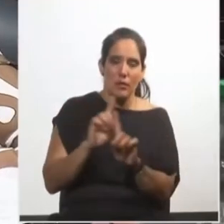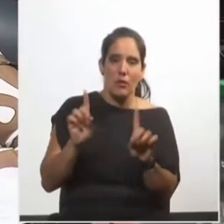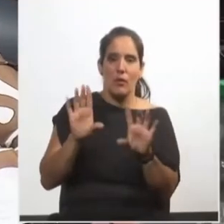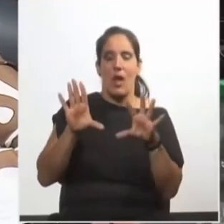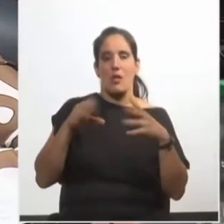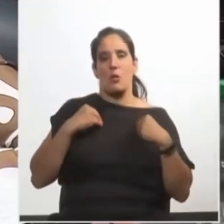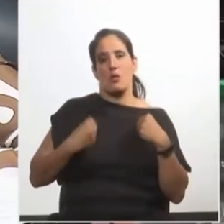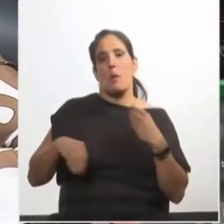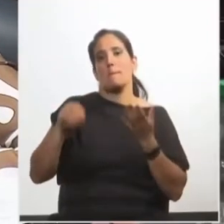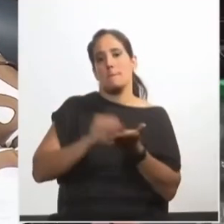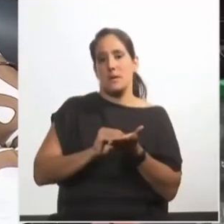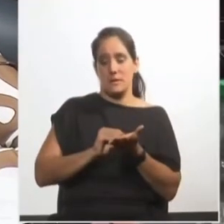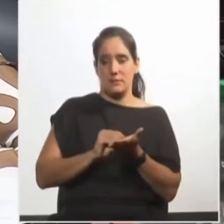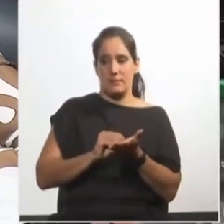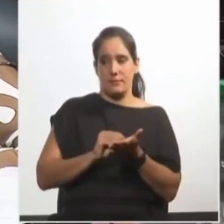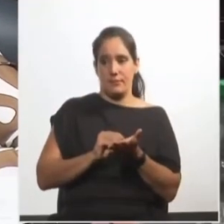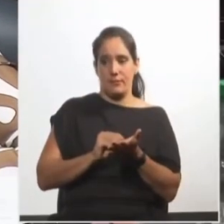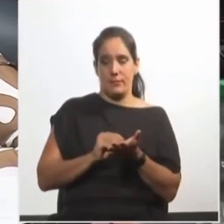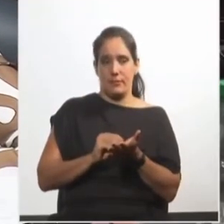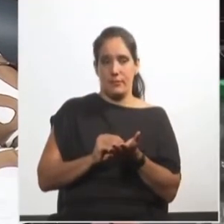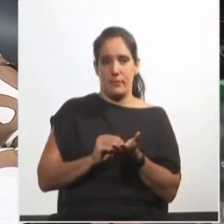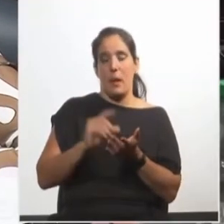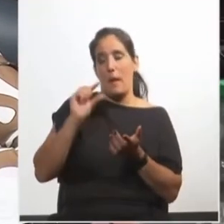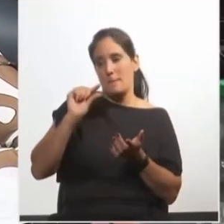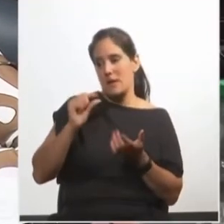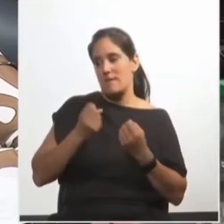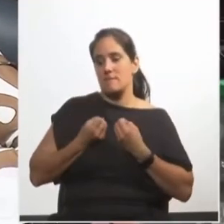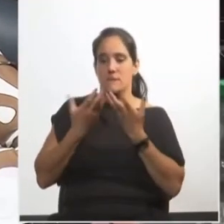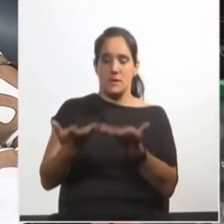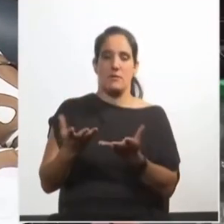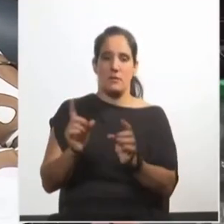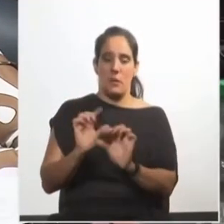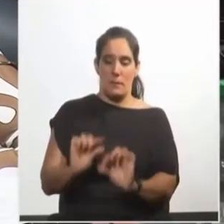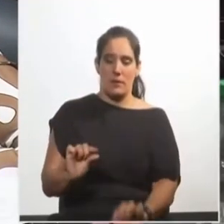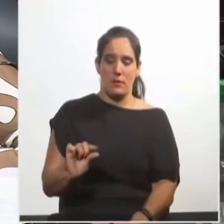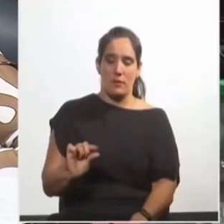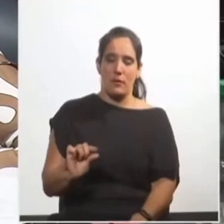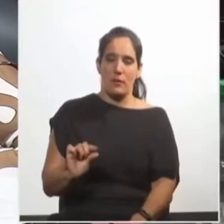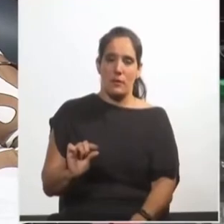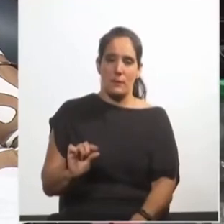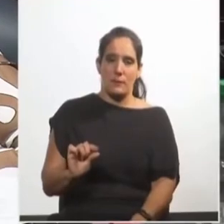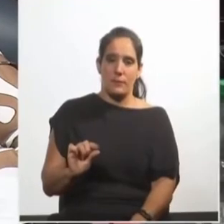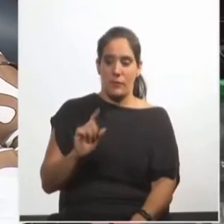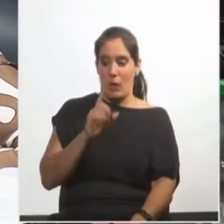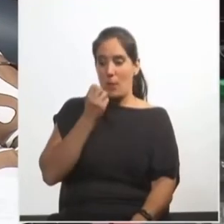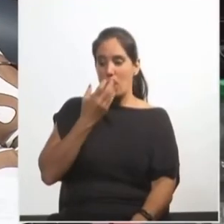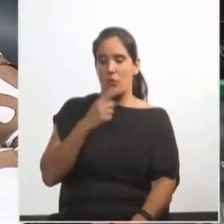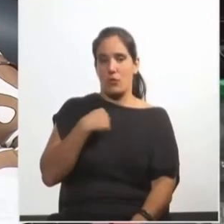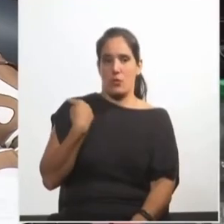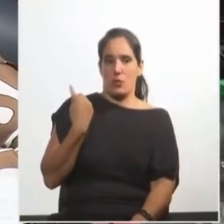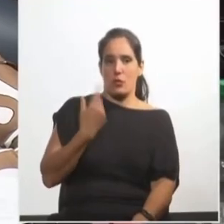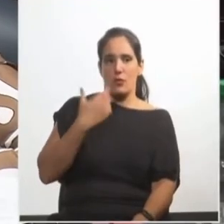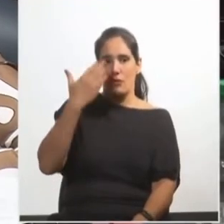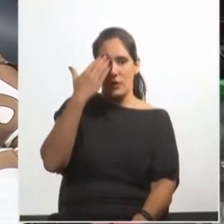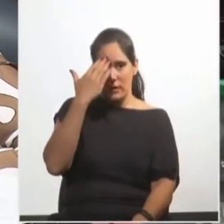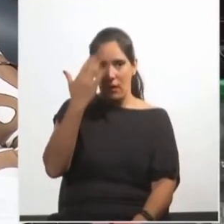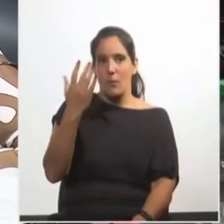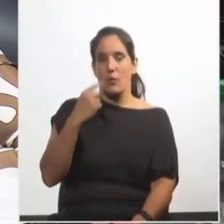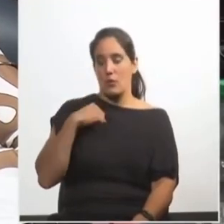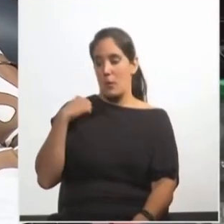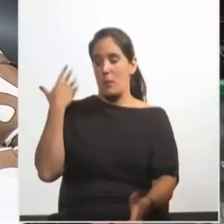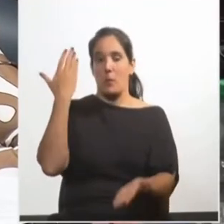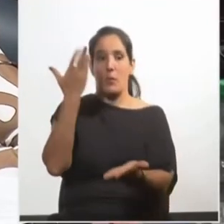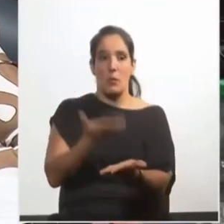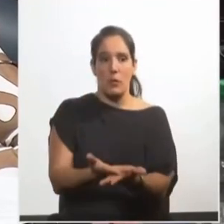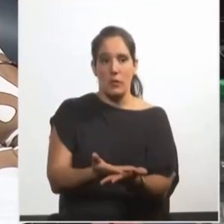el resto y disfrutando de menos beneficios. Al respecto, nuestra bancada presentó una propuesta que extiende